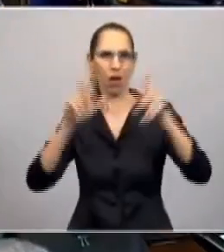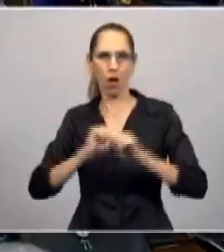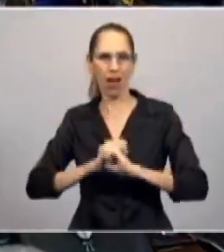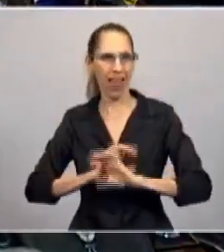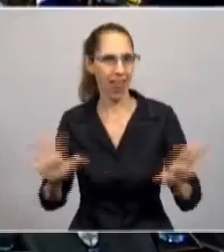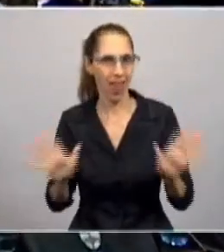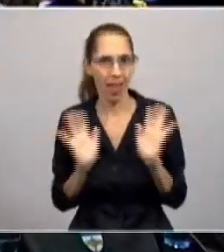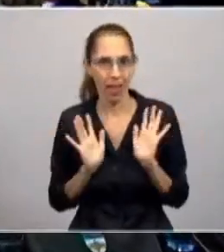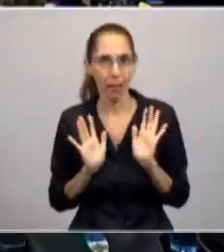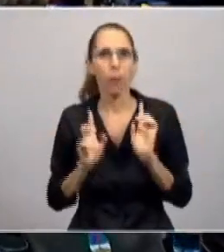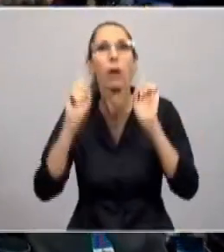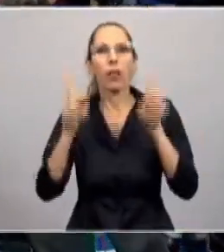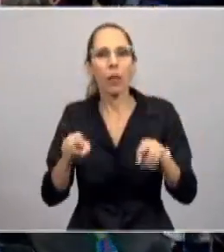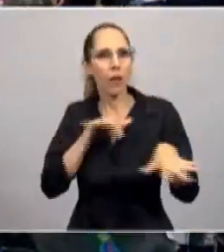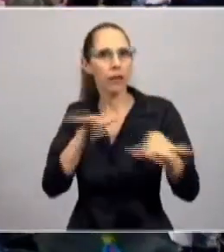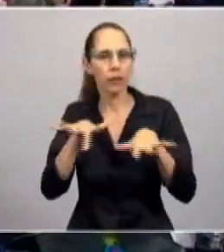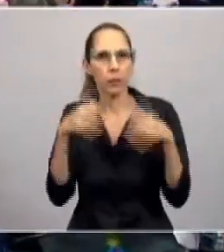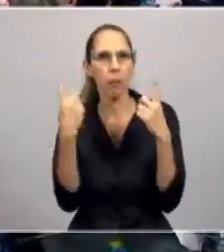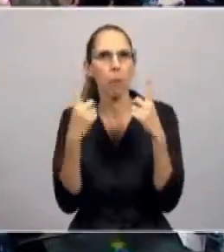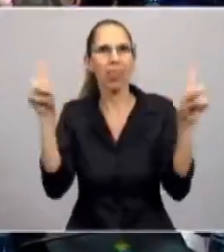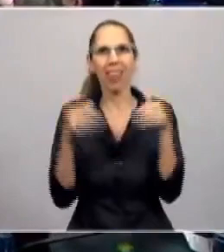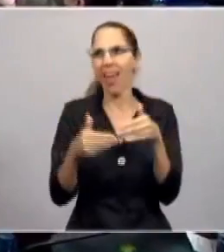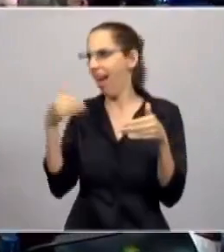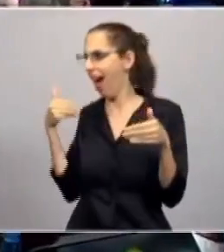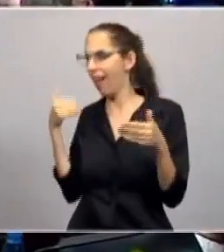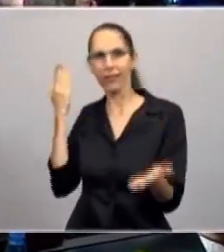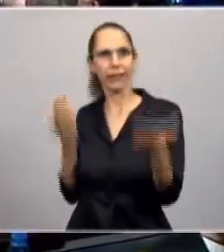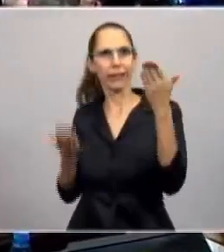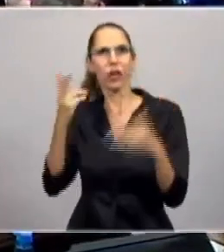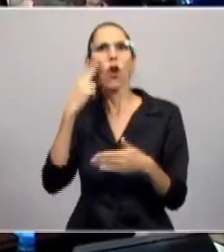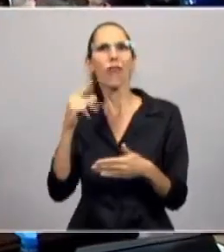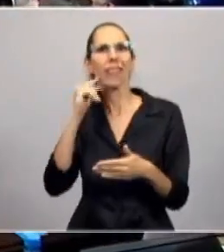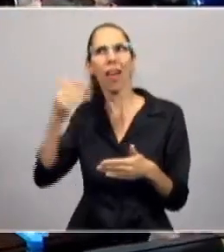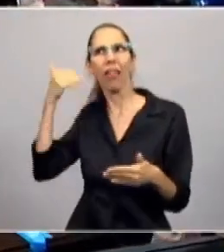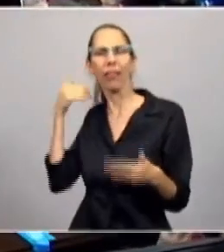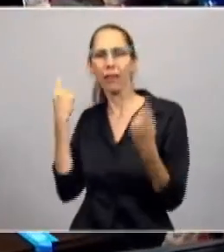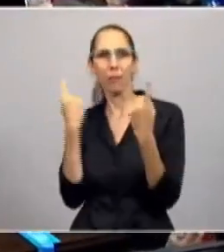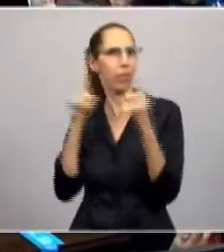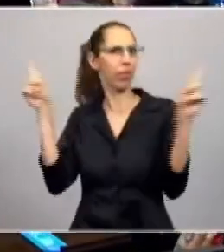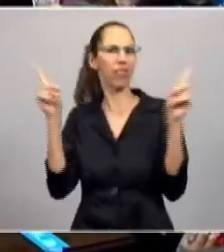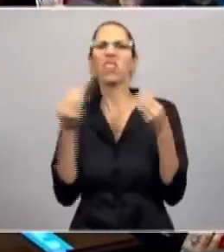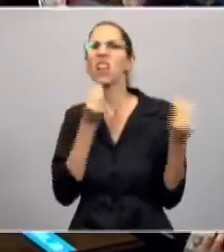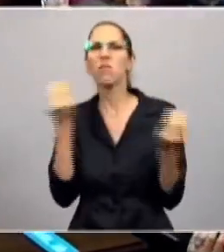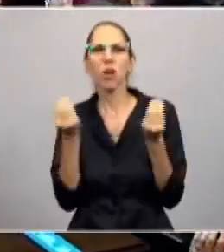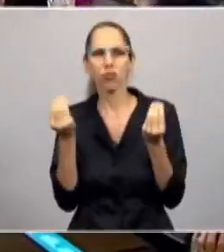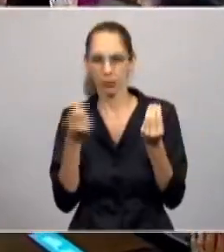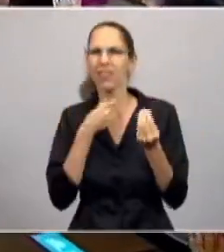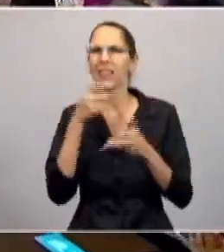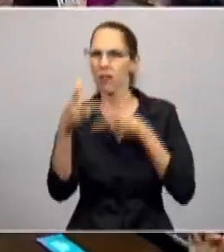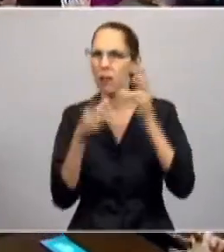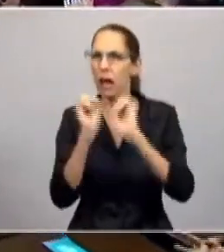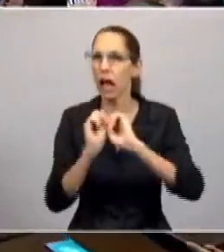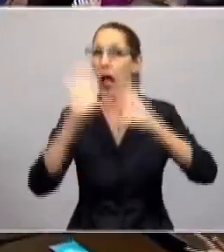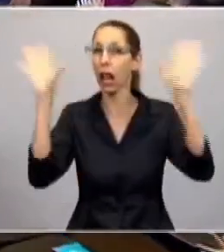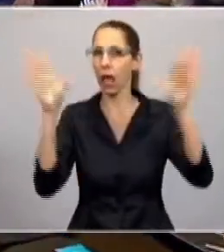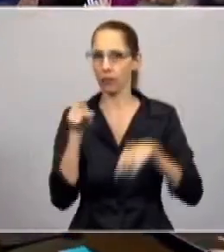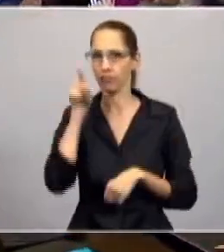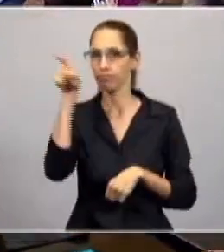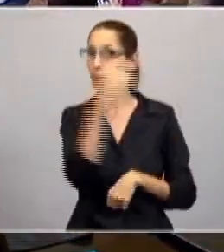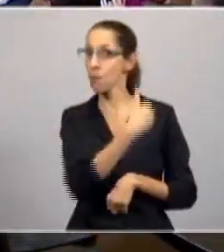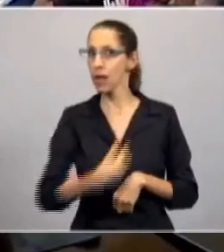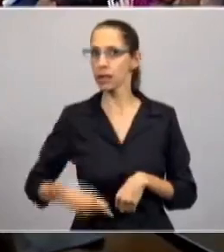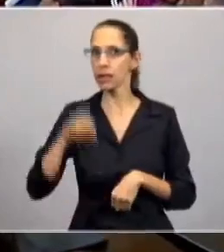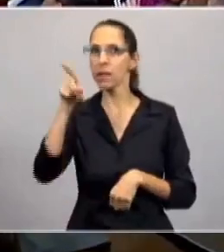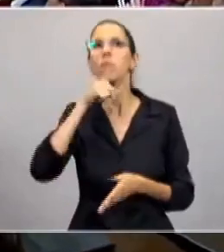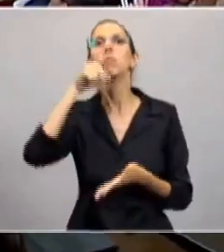sino completamente distinto e inédito. ¿Qué ocurrió? Lo quiero decir con claridad. Por decisión del presidente, en